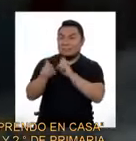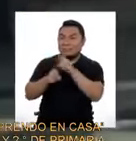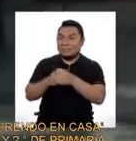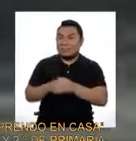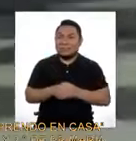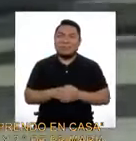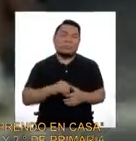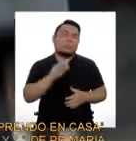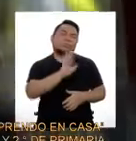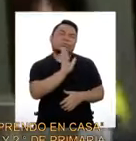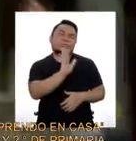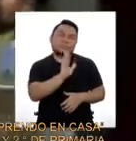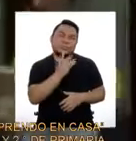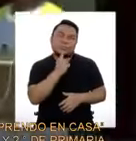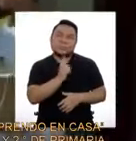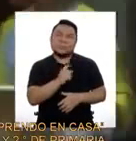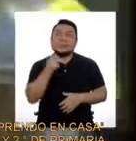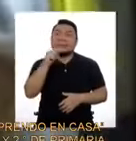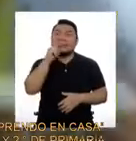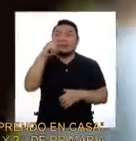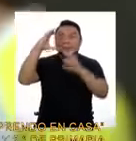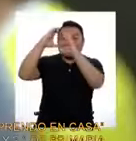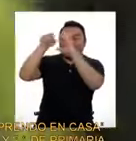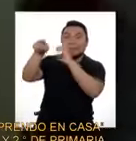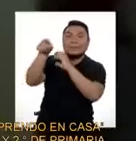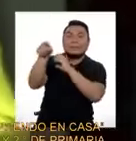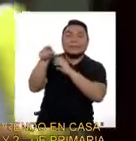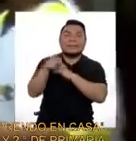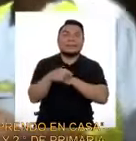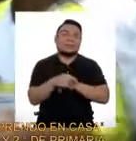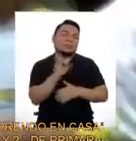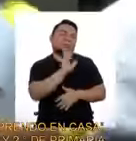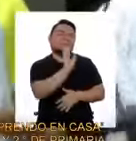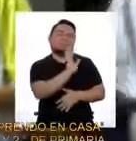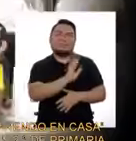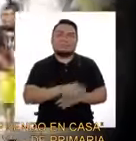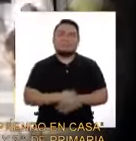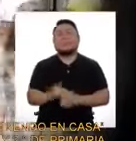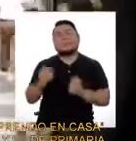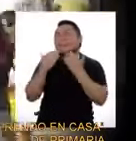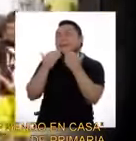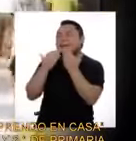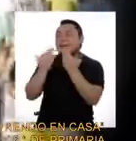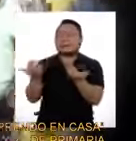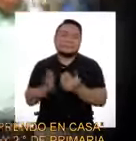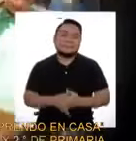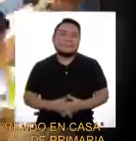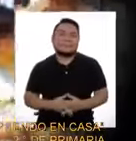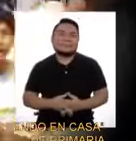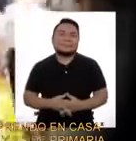¿Estás filmando? Sí, estamos filmando, señor. No, por favor. Gracias, señor.